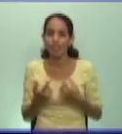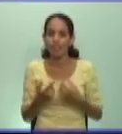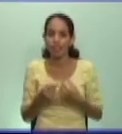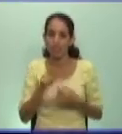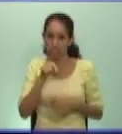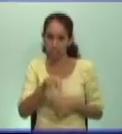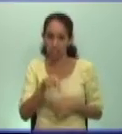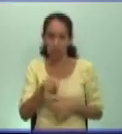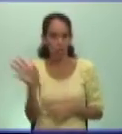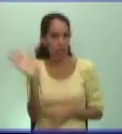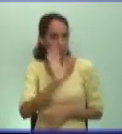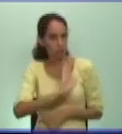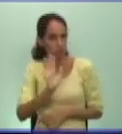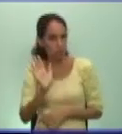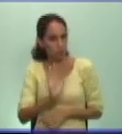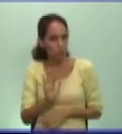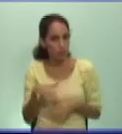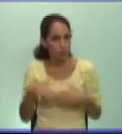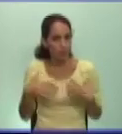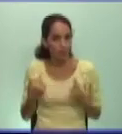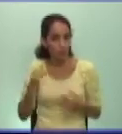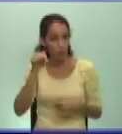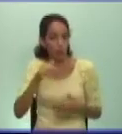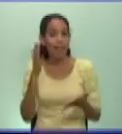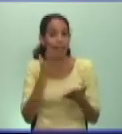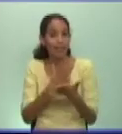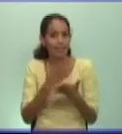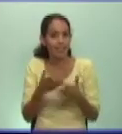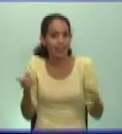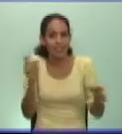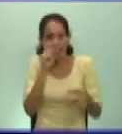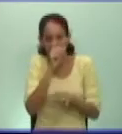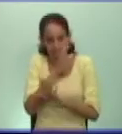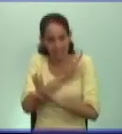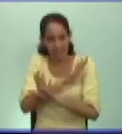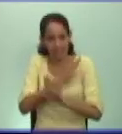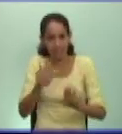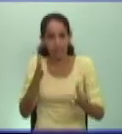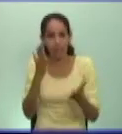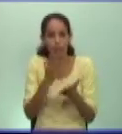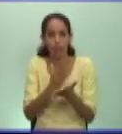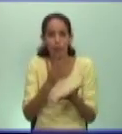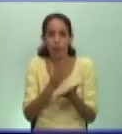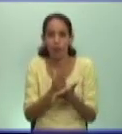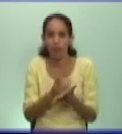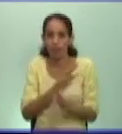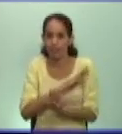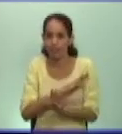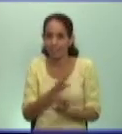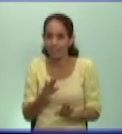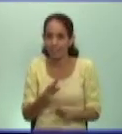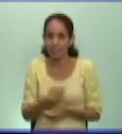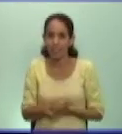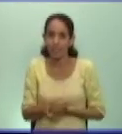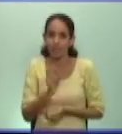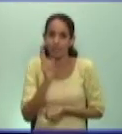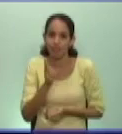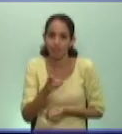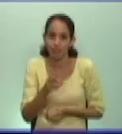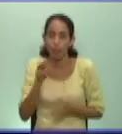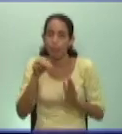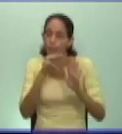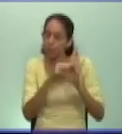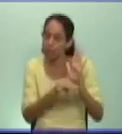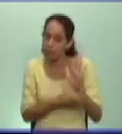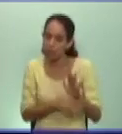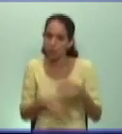estamos despidiendo. Recuerden que con esta clase cerramos todo el ciclo de clases con orientaciones de carácter incluso metodológico, de